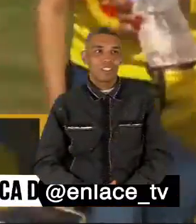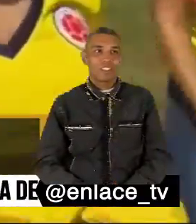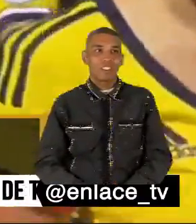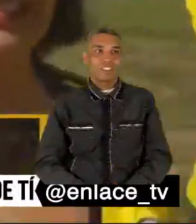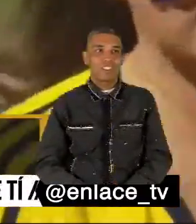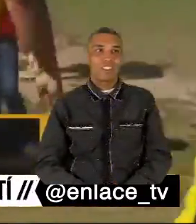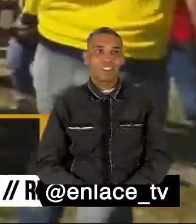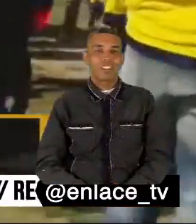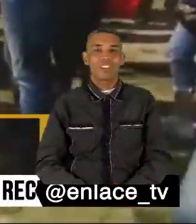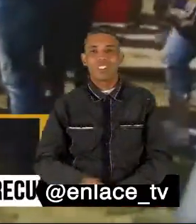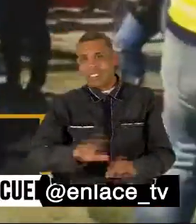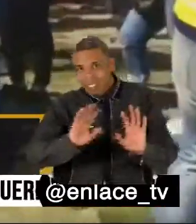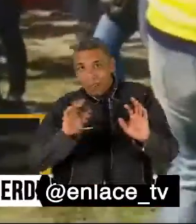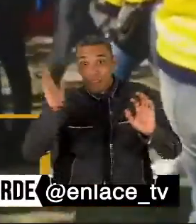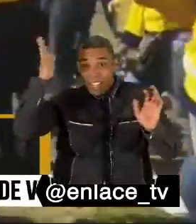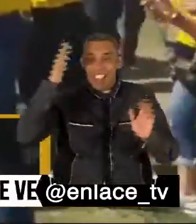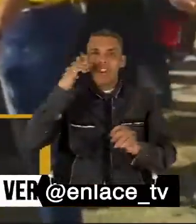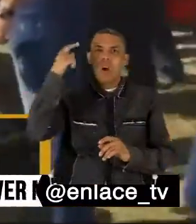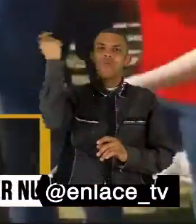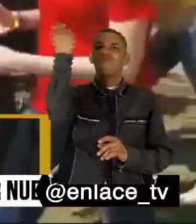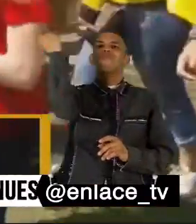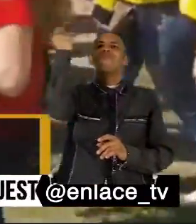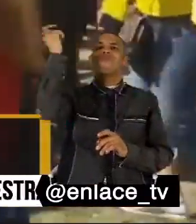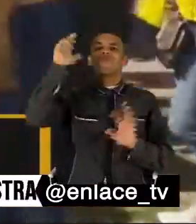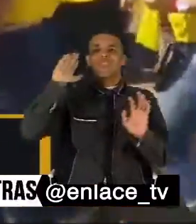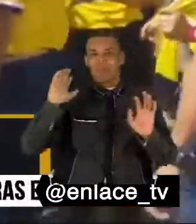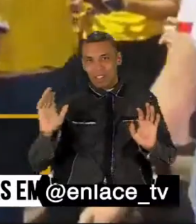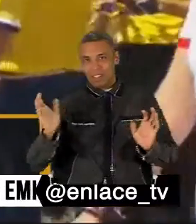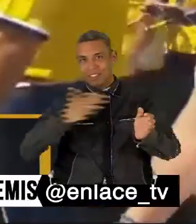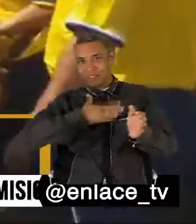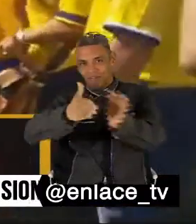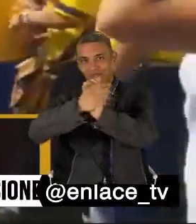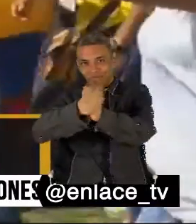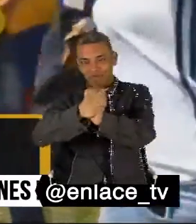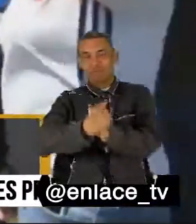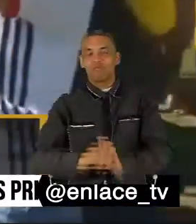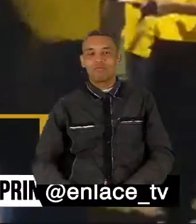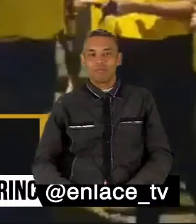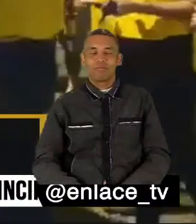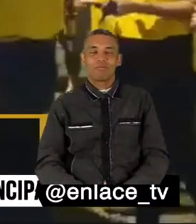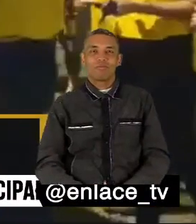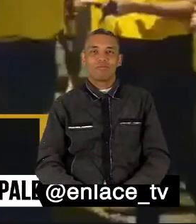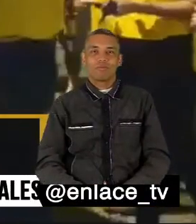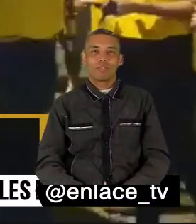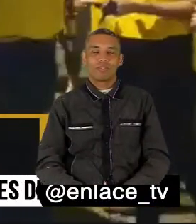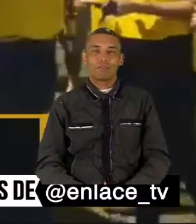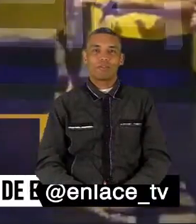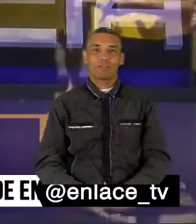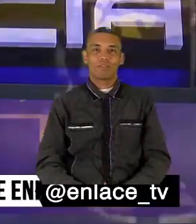Vale, y el llano también presente, ahí está. Pasión por el deporte, la C Televisión presente en la Copa América.